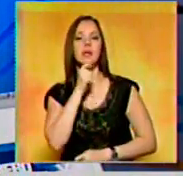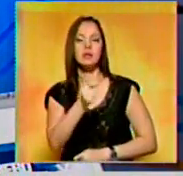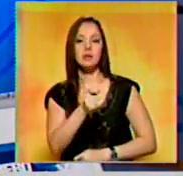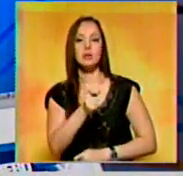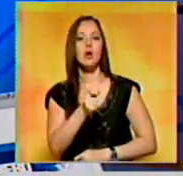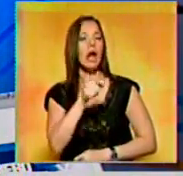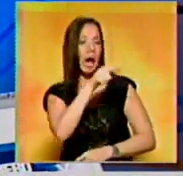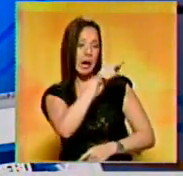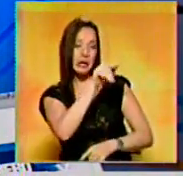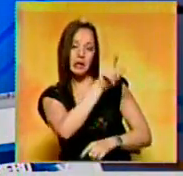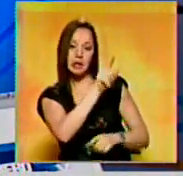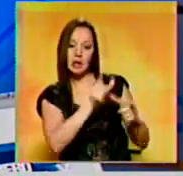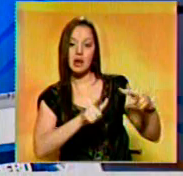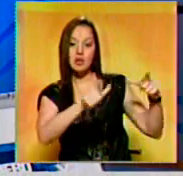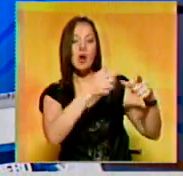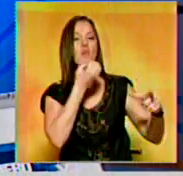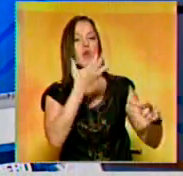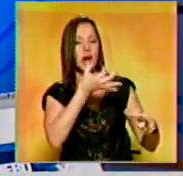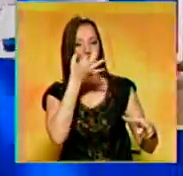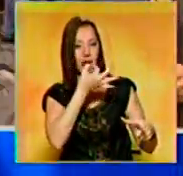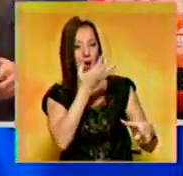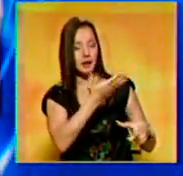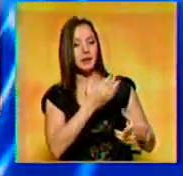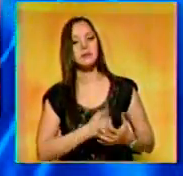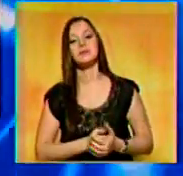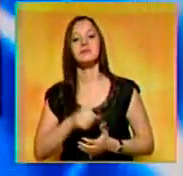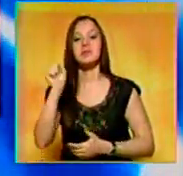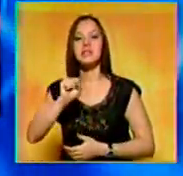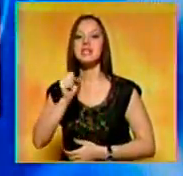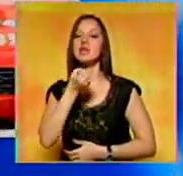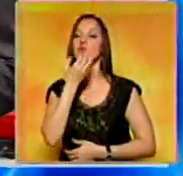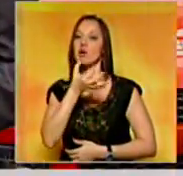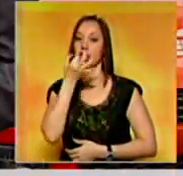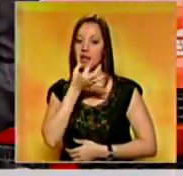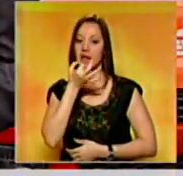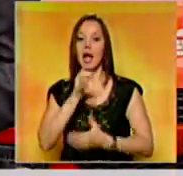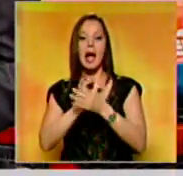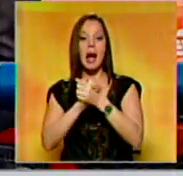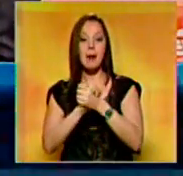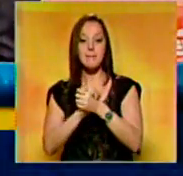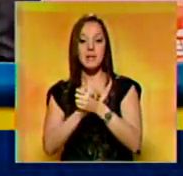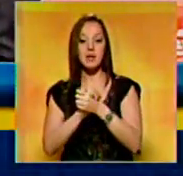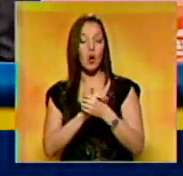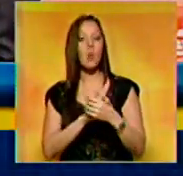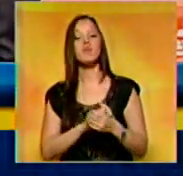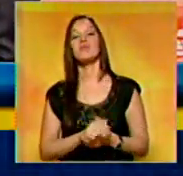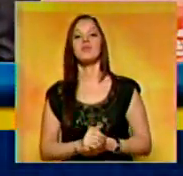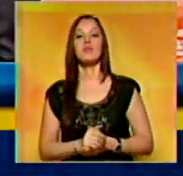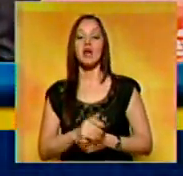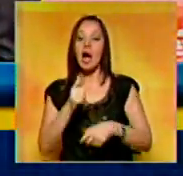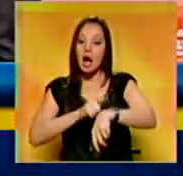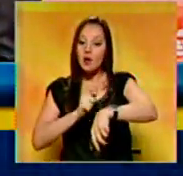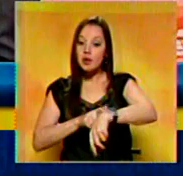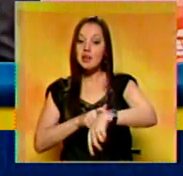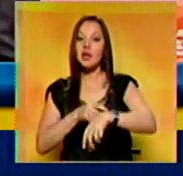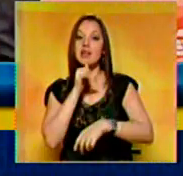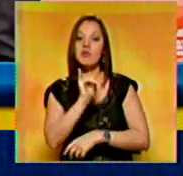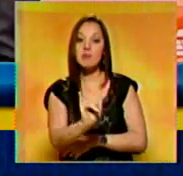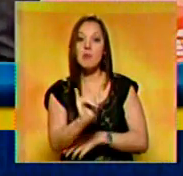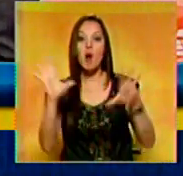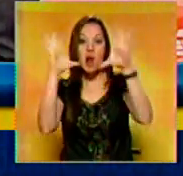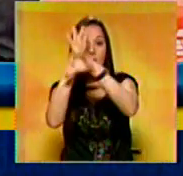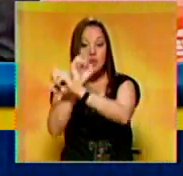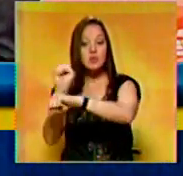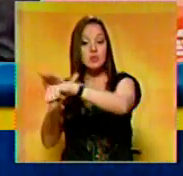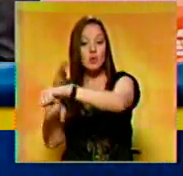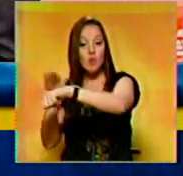ofrece detalles. Buenas tardes, José Leonardo. Sí, gracias, buenas tardes. En efecto, amigos televidentes, el contacto lo hacemos a esta hora para informarles que la noche de este